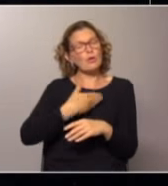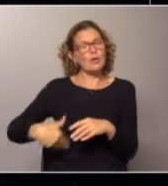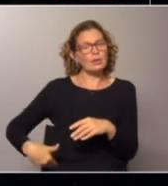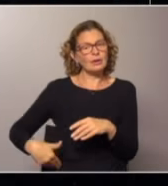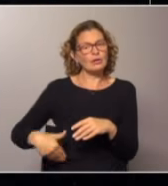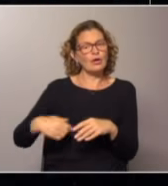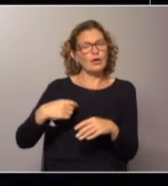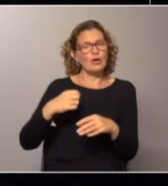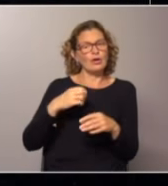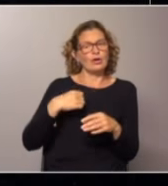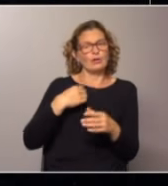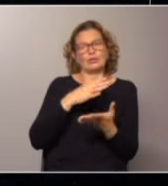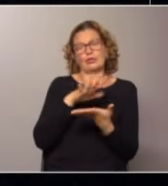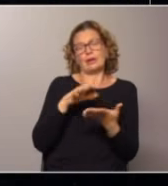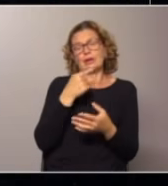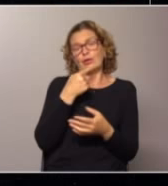los otros no